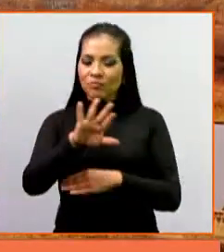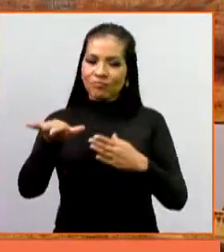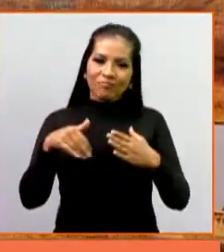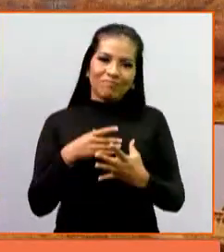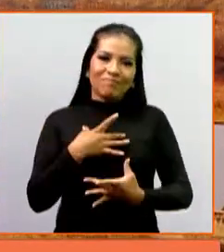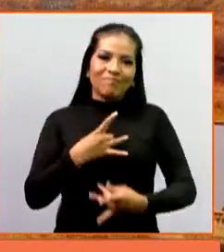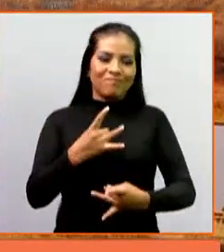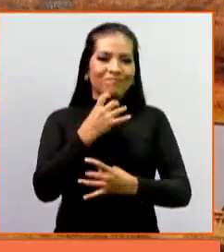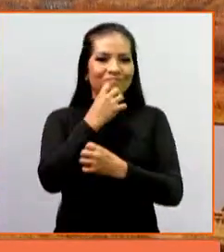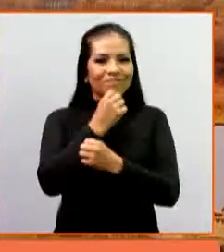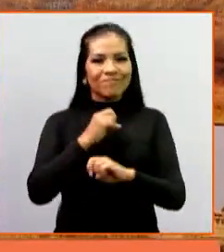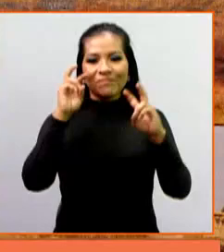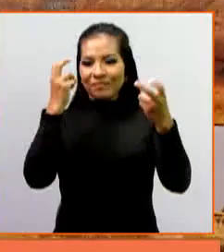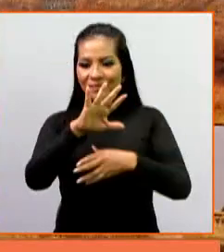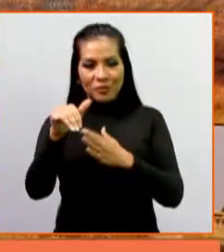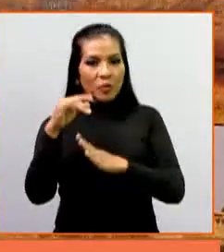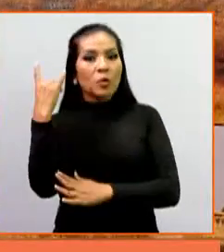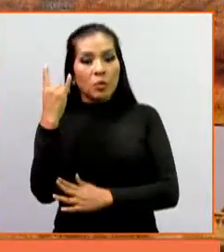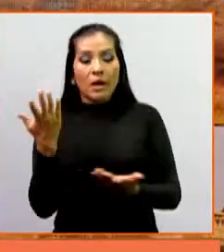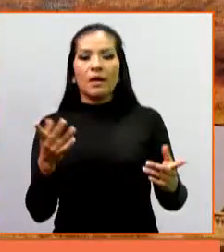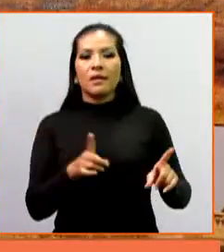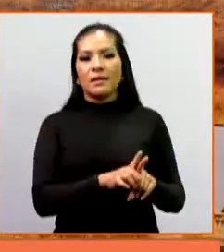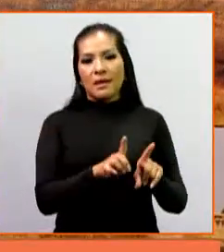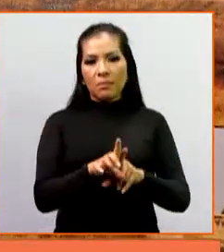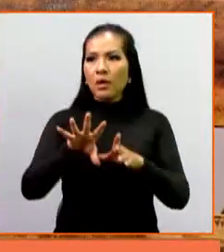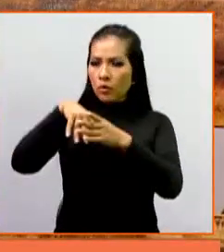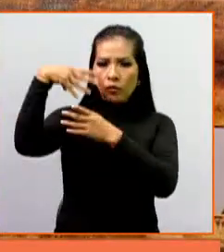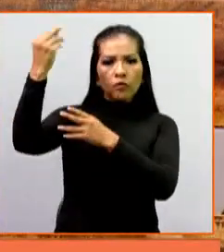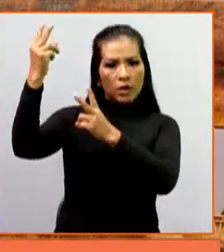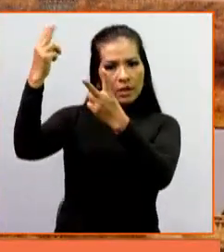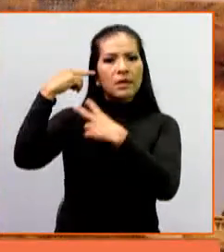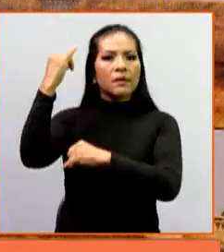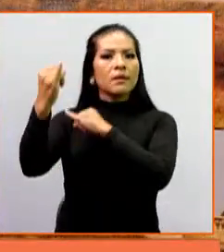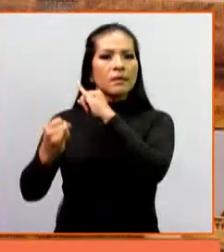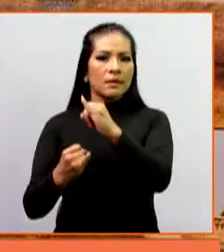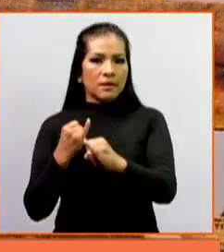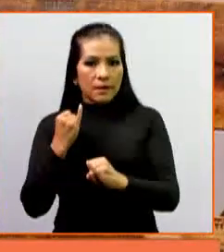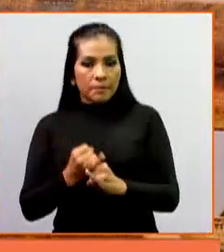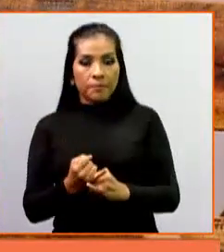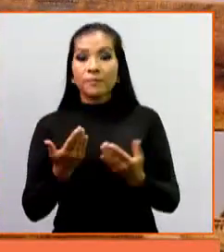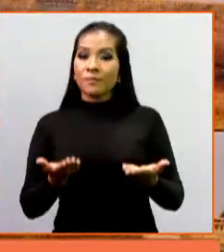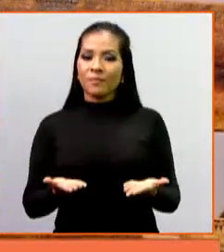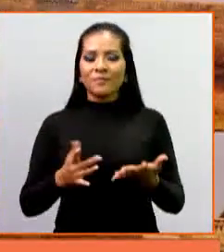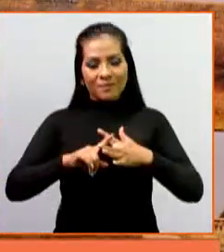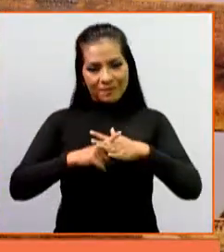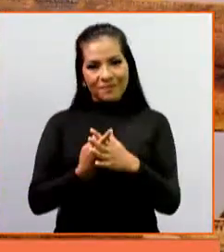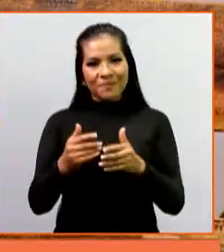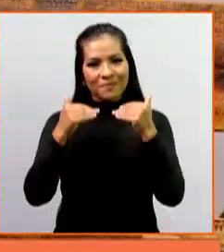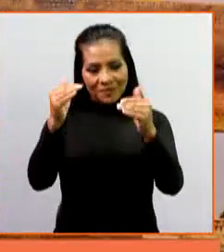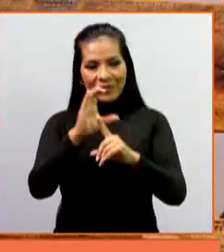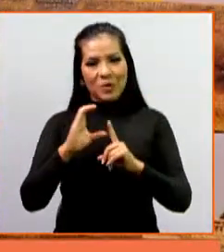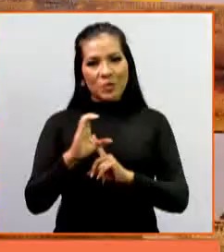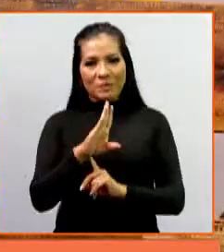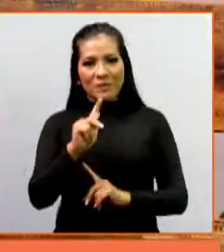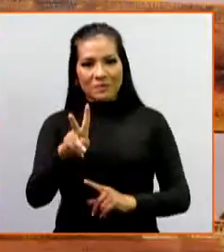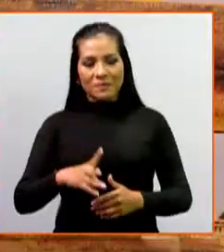a todos los bolivianos y sí, ¿por qué no? También fuera de nuestras fronteras. De esta forma nosotros comenzamos Culturas de TV.